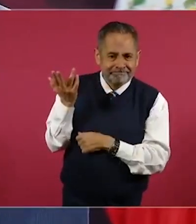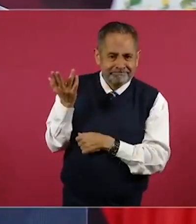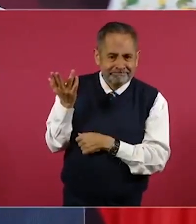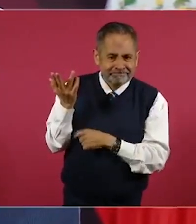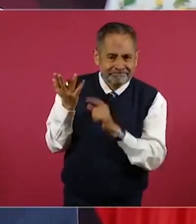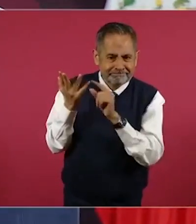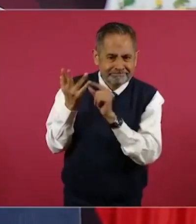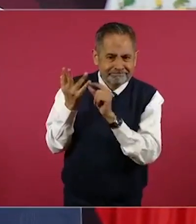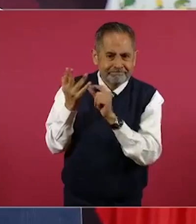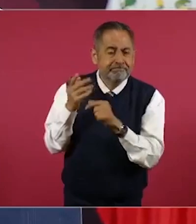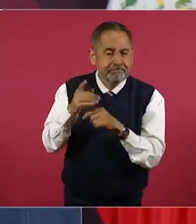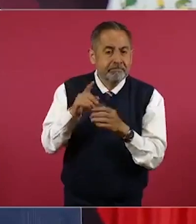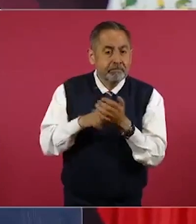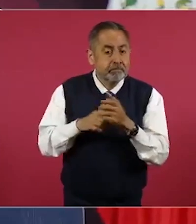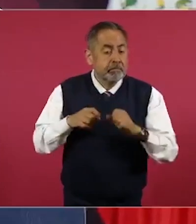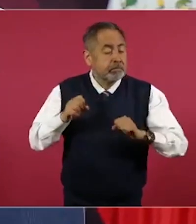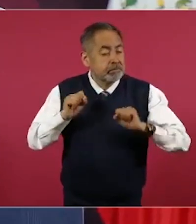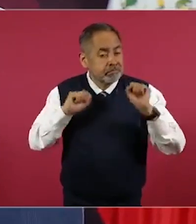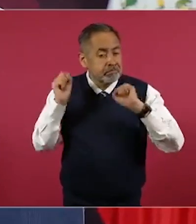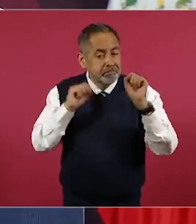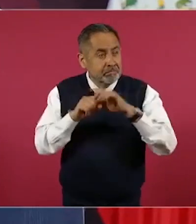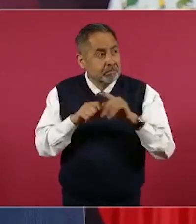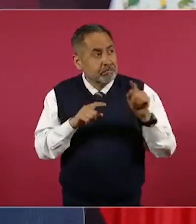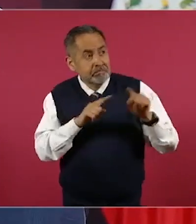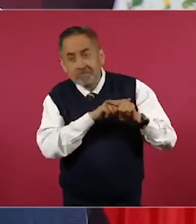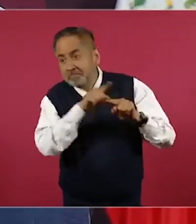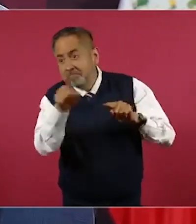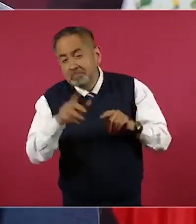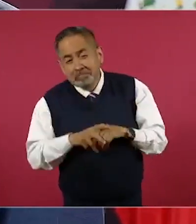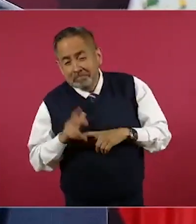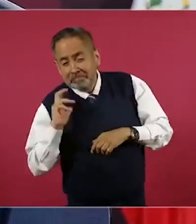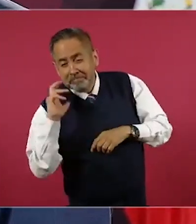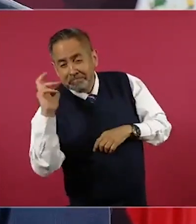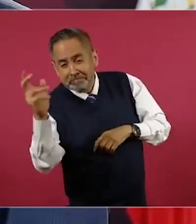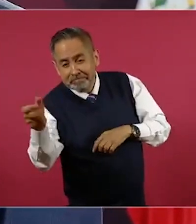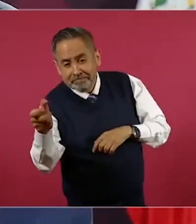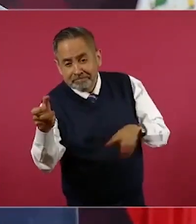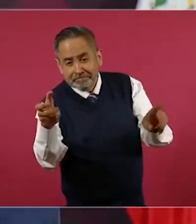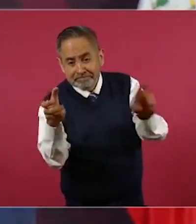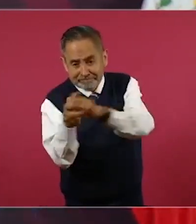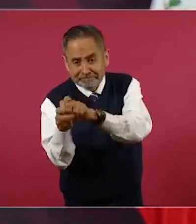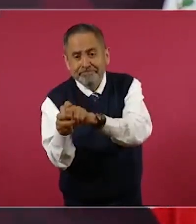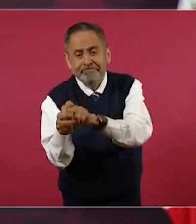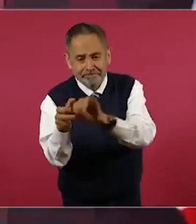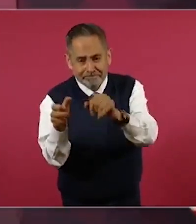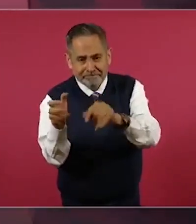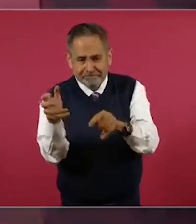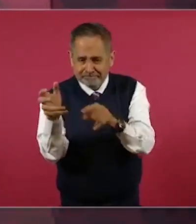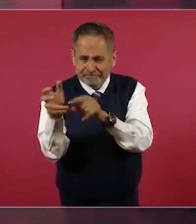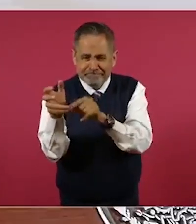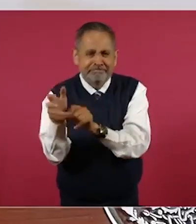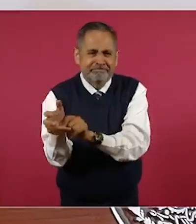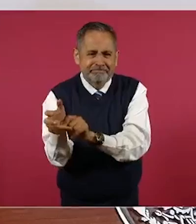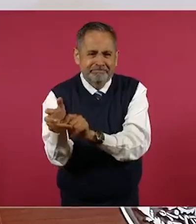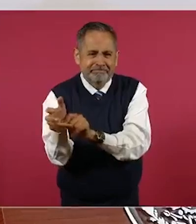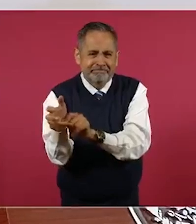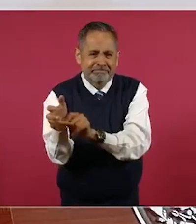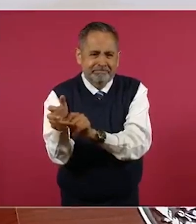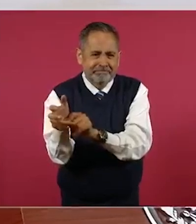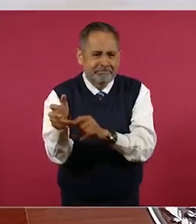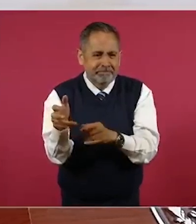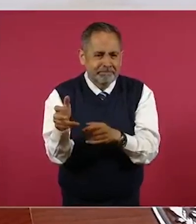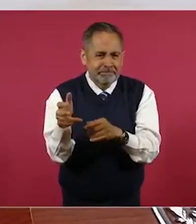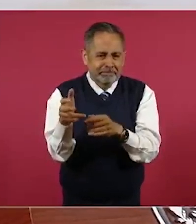este me tiré a agarrar una línea hice una atrapada pero me quedó la mano abajo